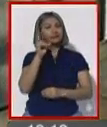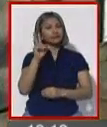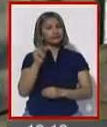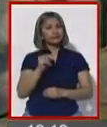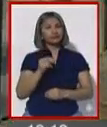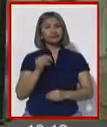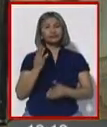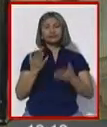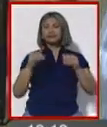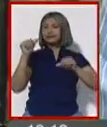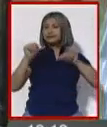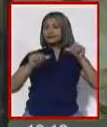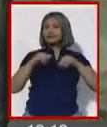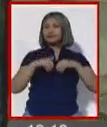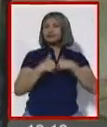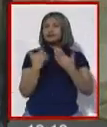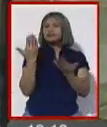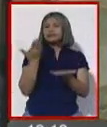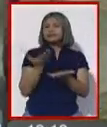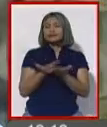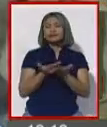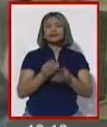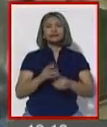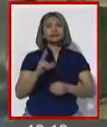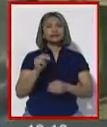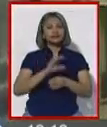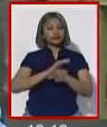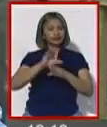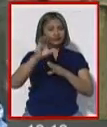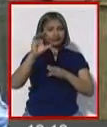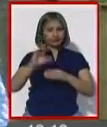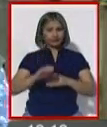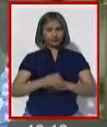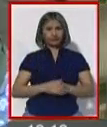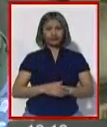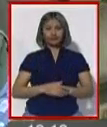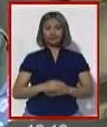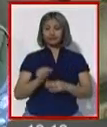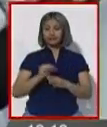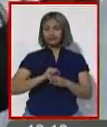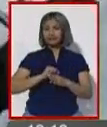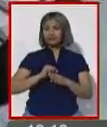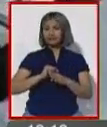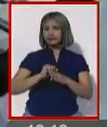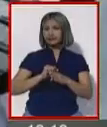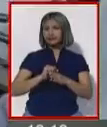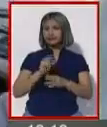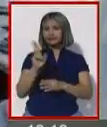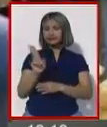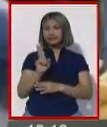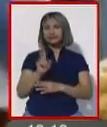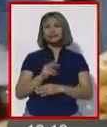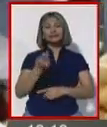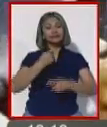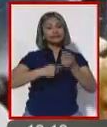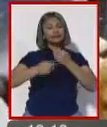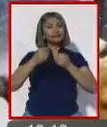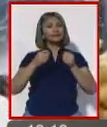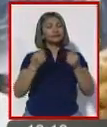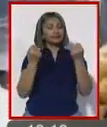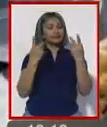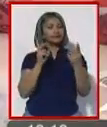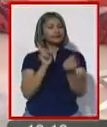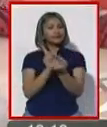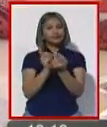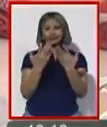estos productos porque dudamos de su procedencia. Aparte de eso, no está cumpliendo con las buenas prácticas de manufactura, ¿no? Los comerciantes que fueron sorprendidos